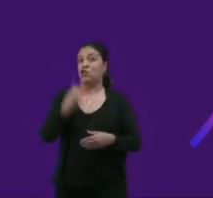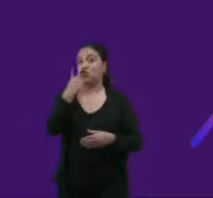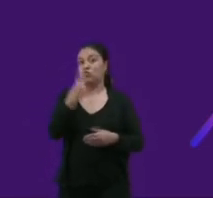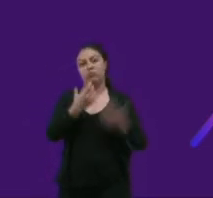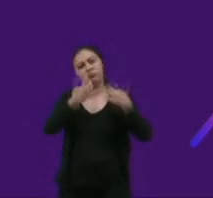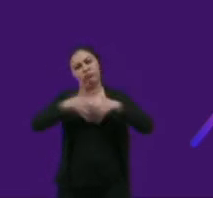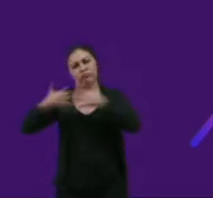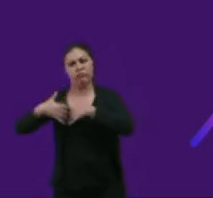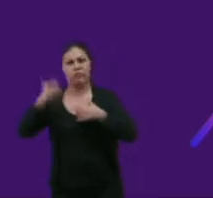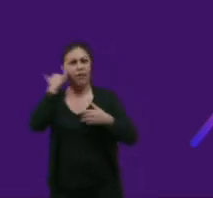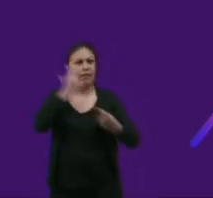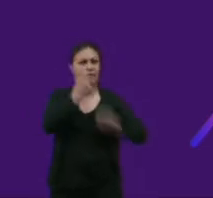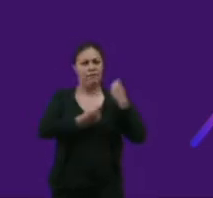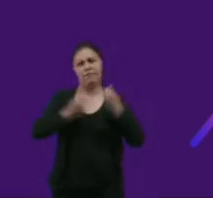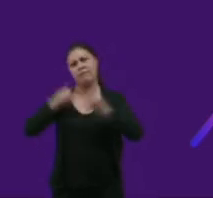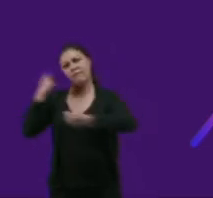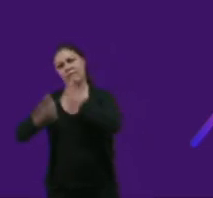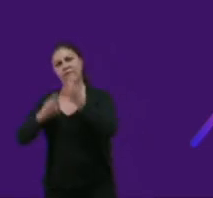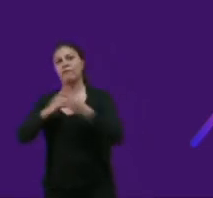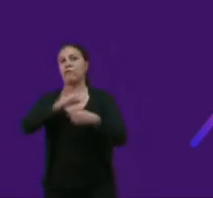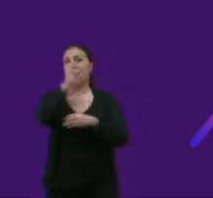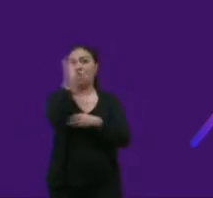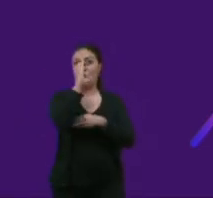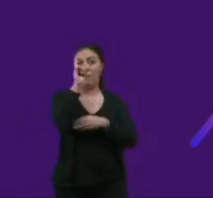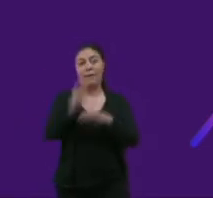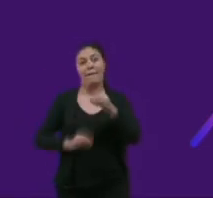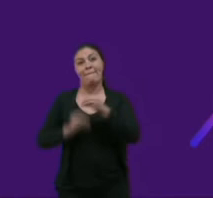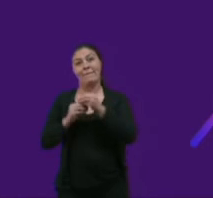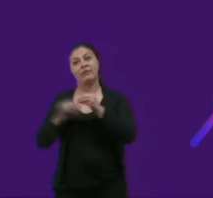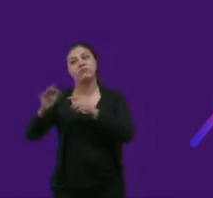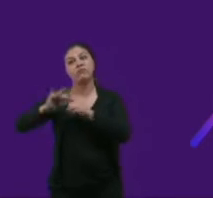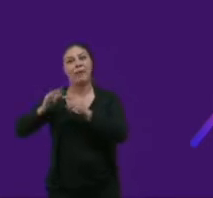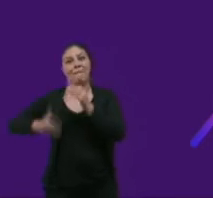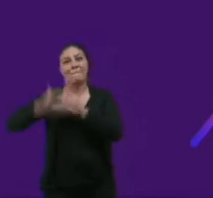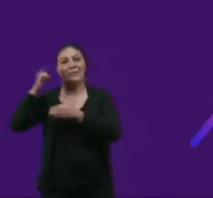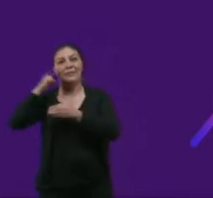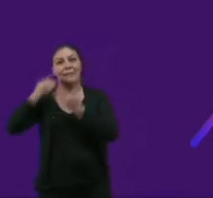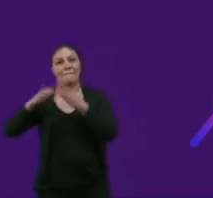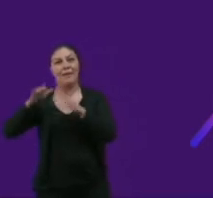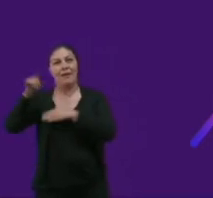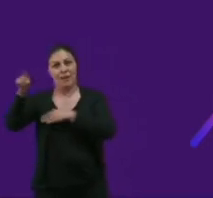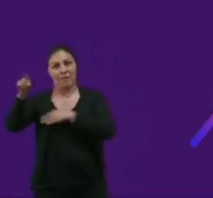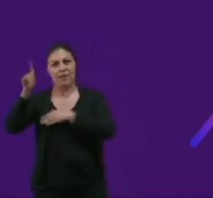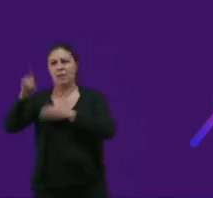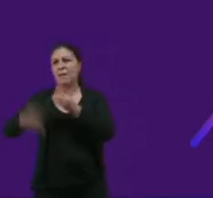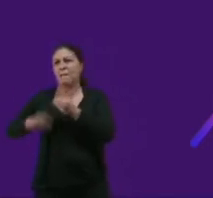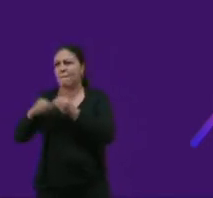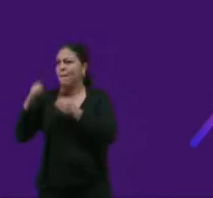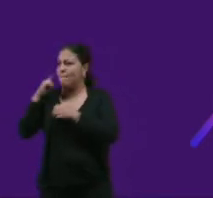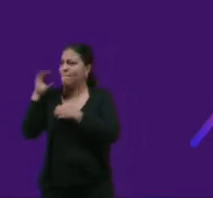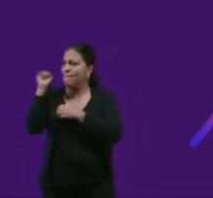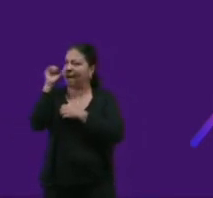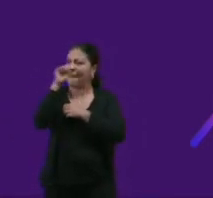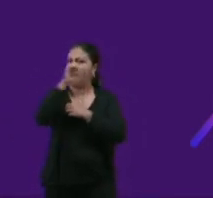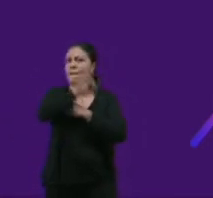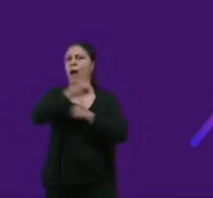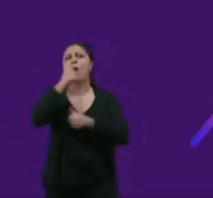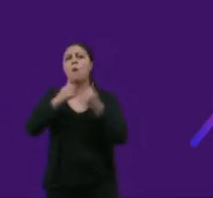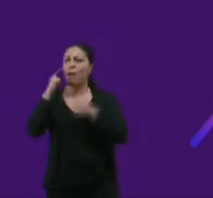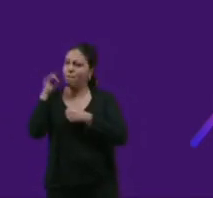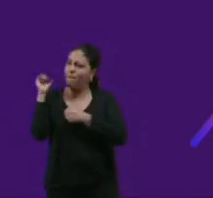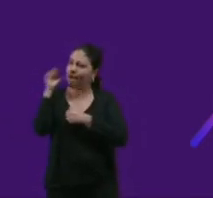tanto en colombia como inicialmente en panamá qué cosas se encontraron alrededor de ellos que les ayudó a